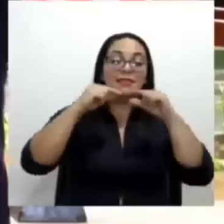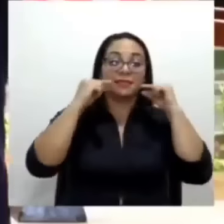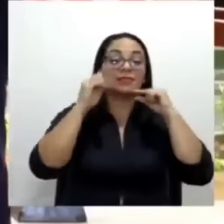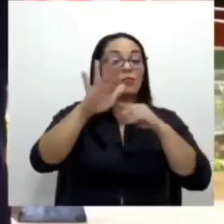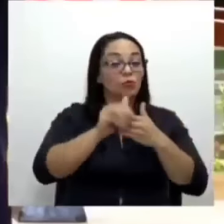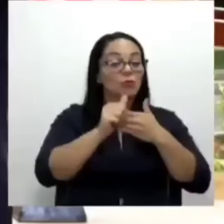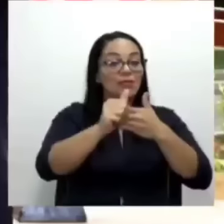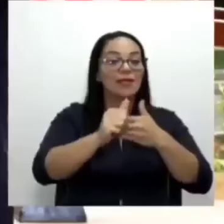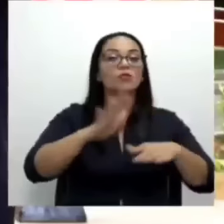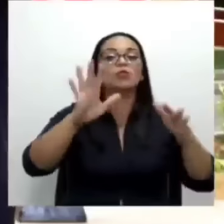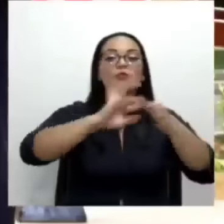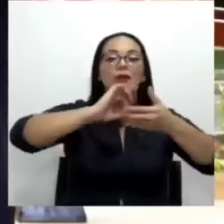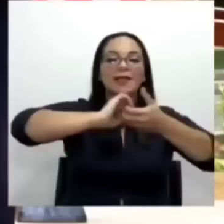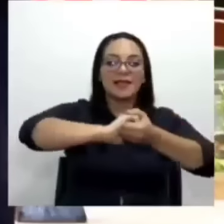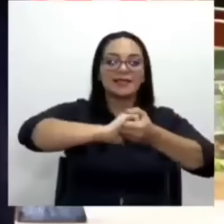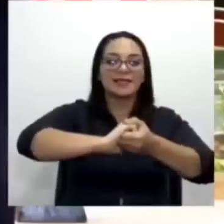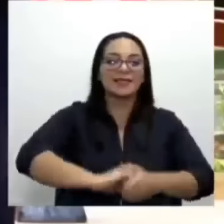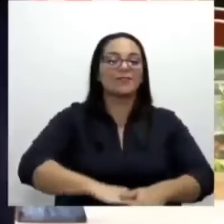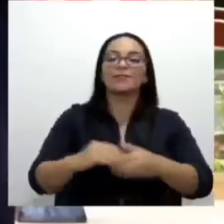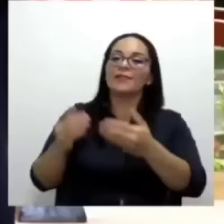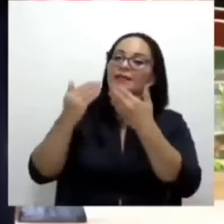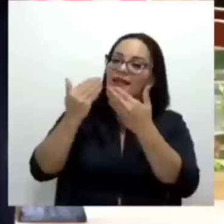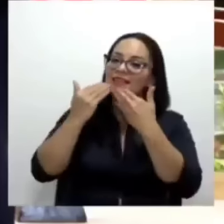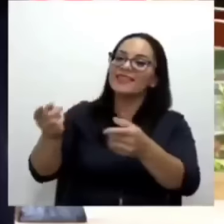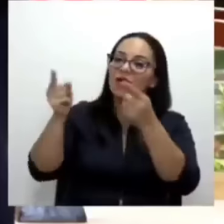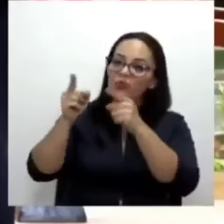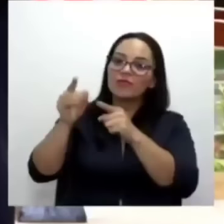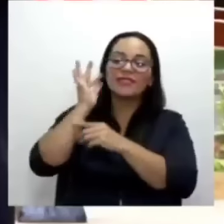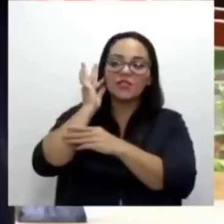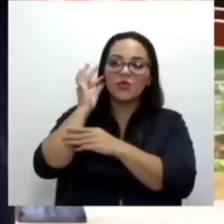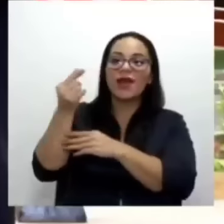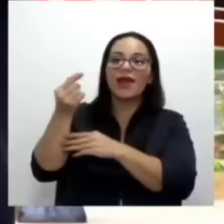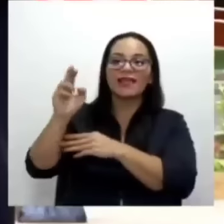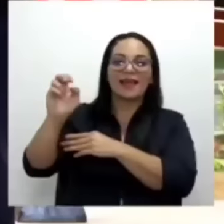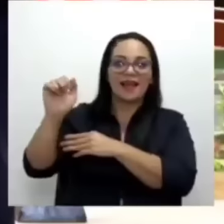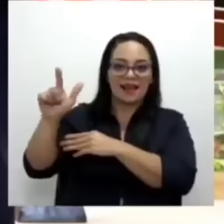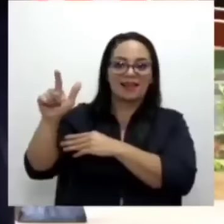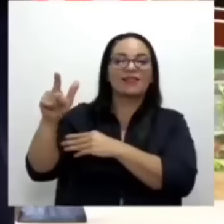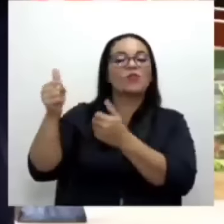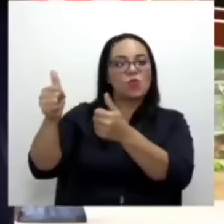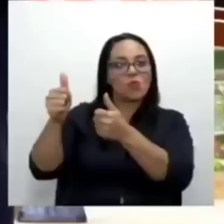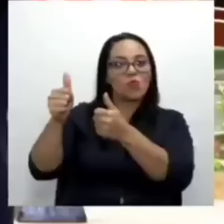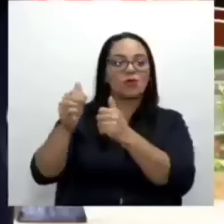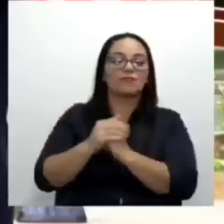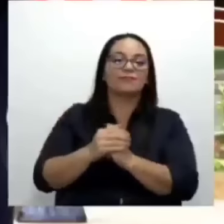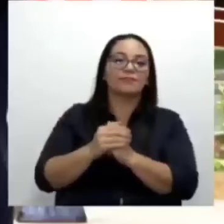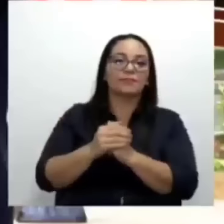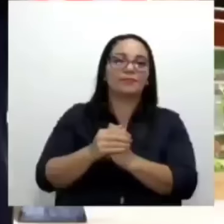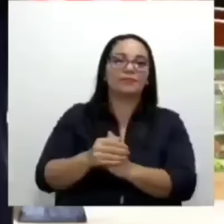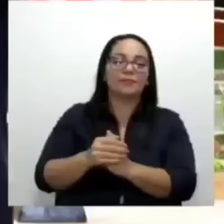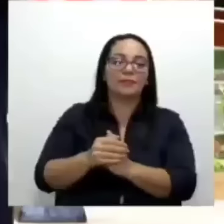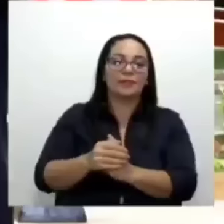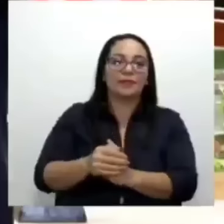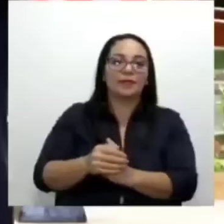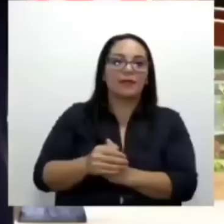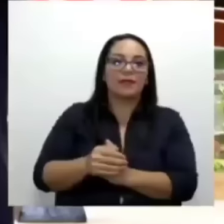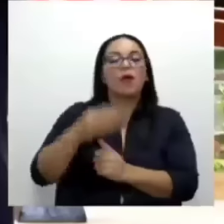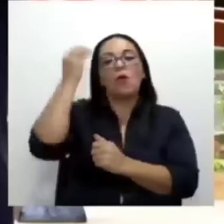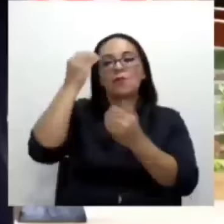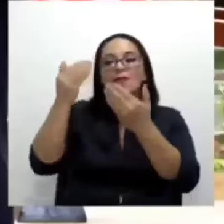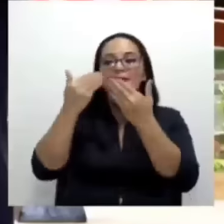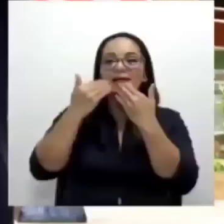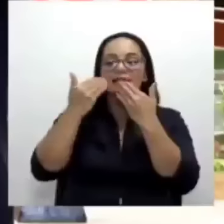liderazgo y alianza. Gracias. Muchas gracias a usted, señora general. Obviamente, muchísimas gracias también a su excelencia,